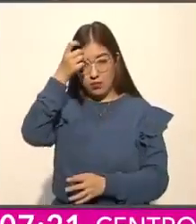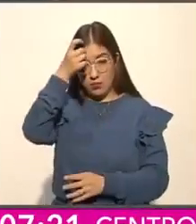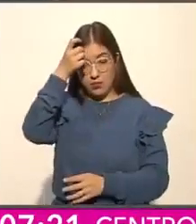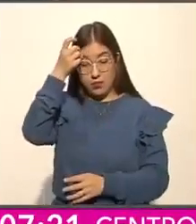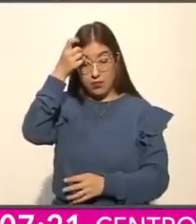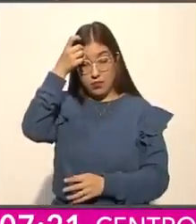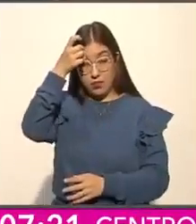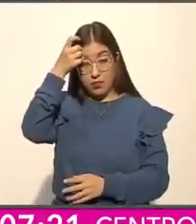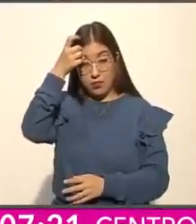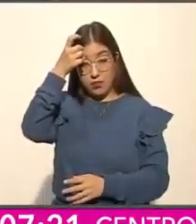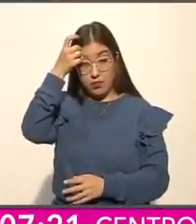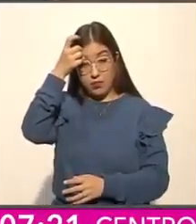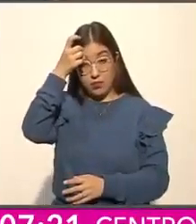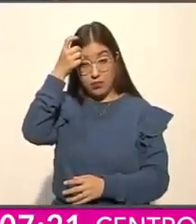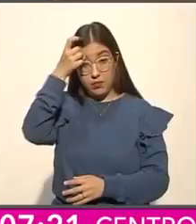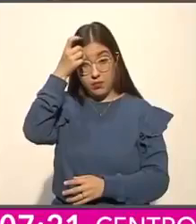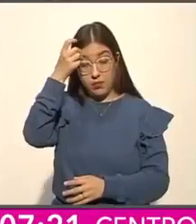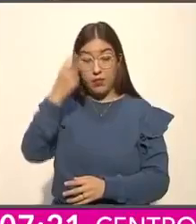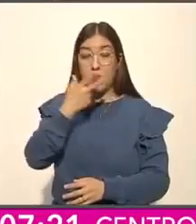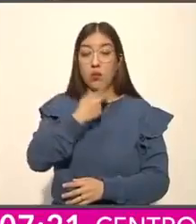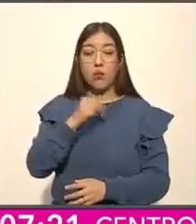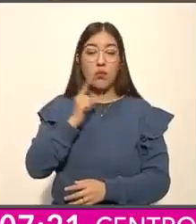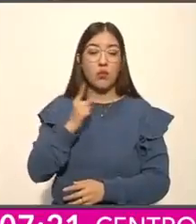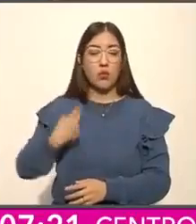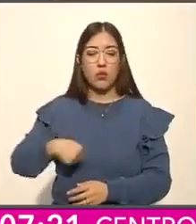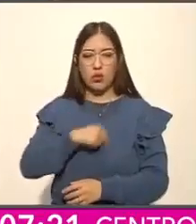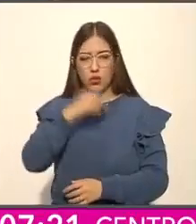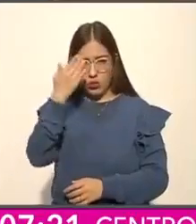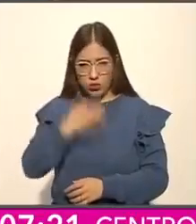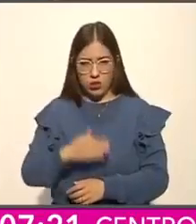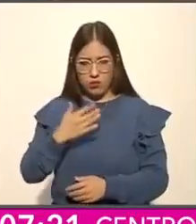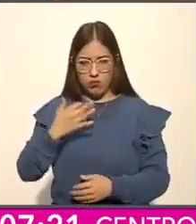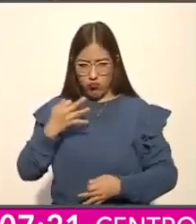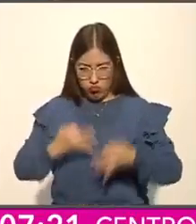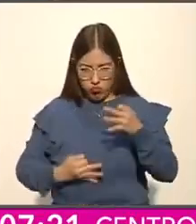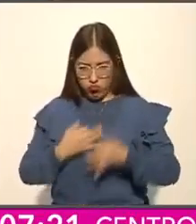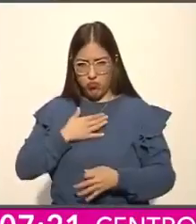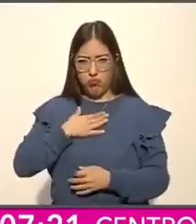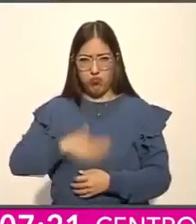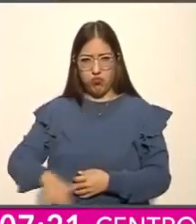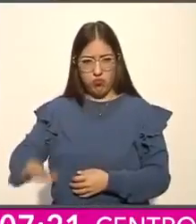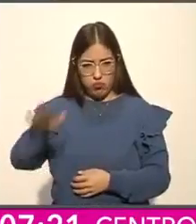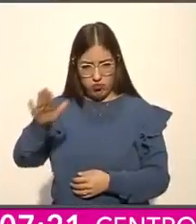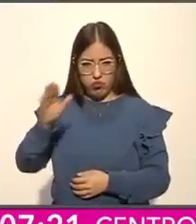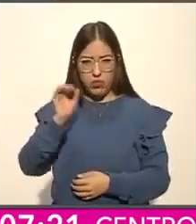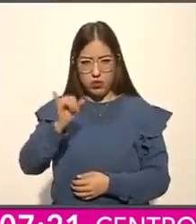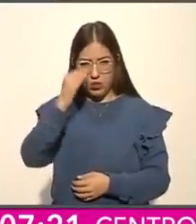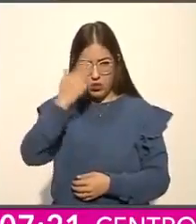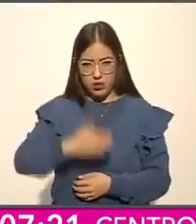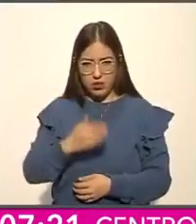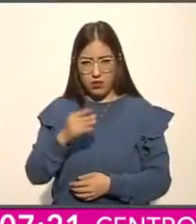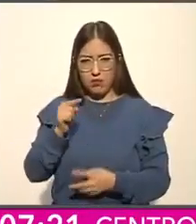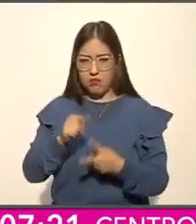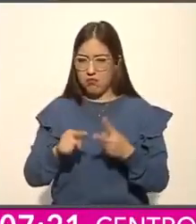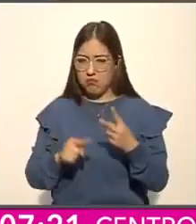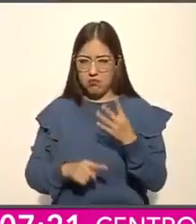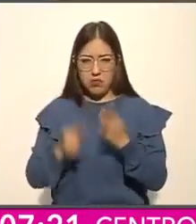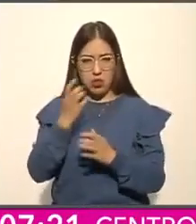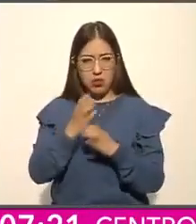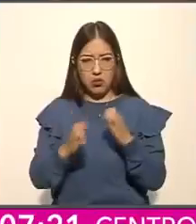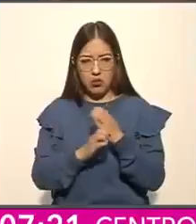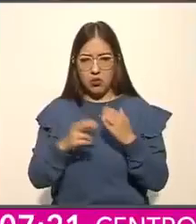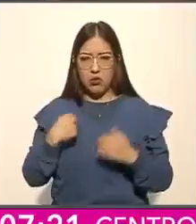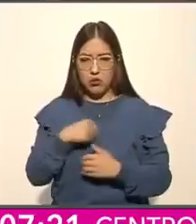a la Suprema Corte de Justicia sabemos, como ministros y como juristas, que las únicas funciones